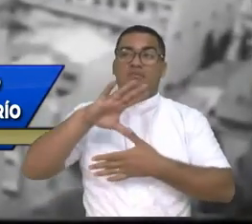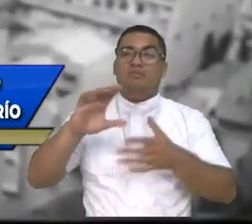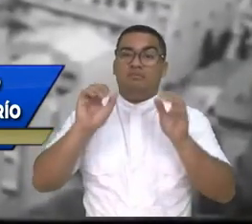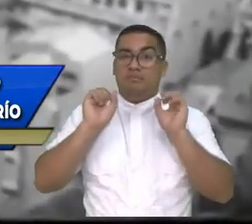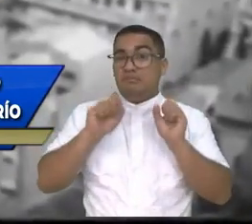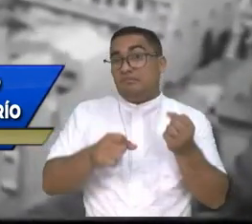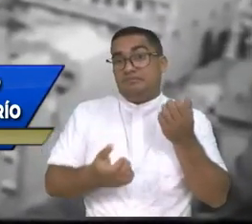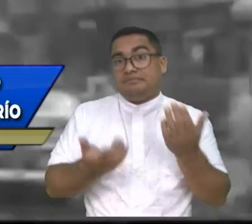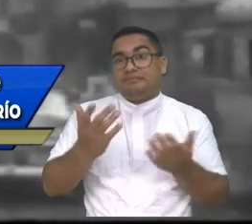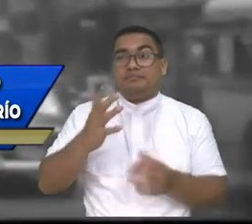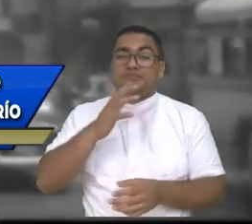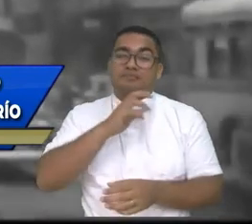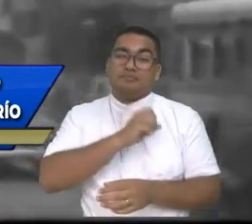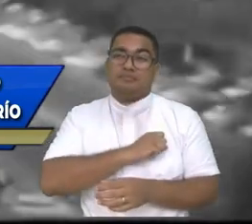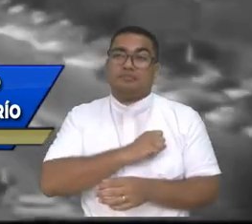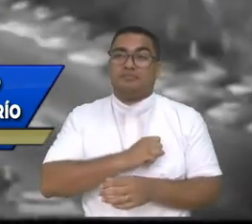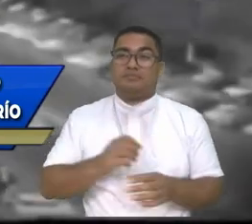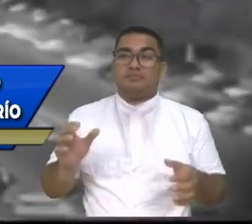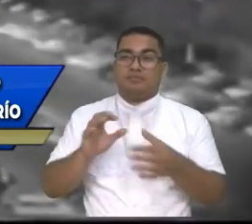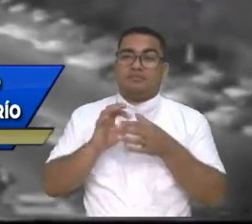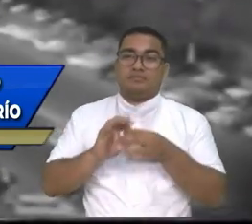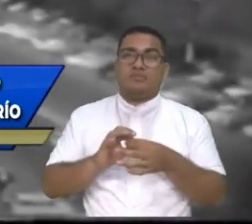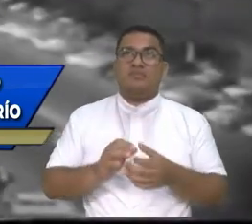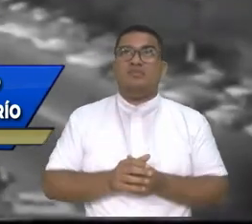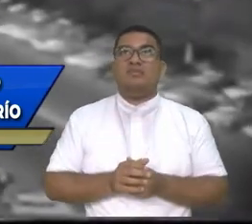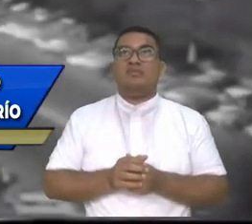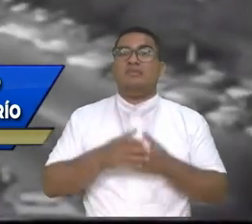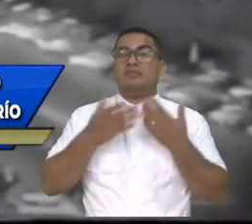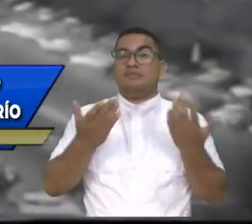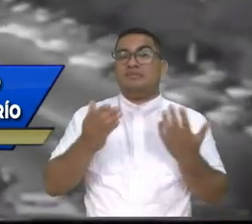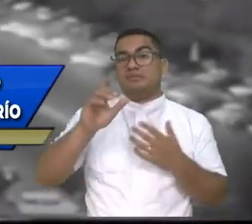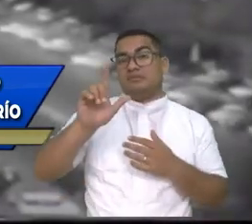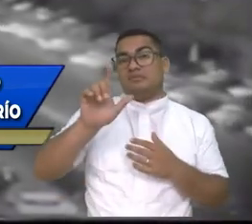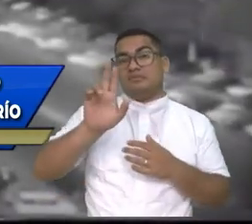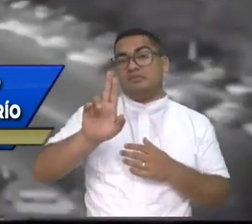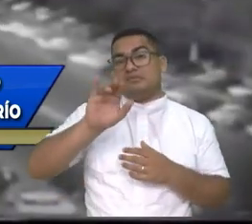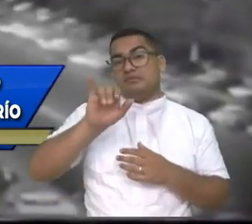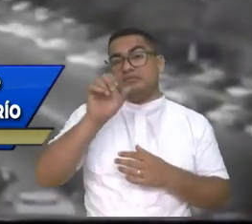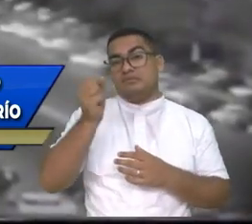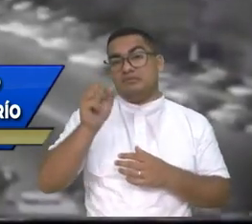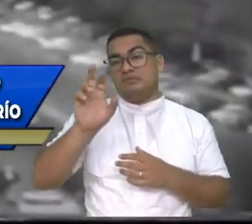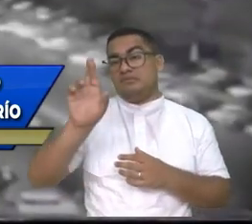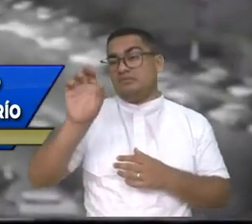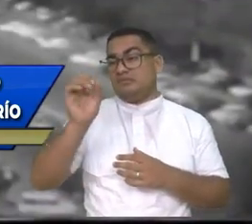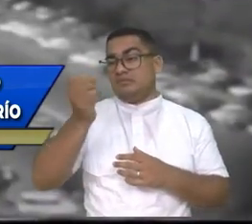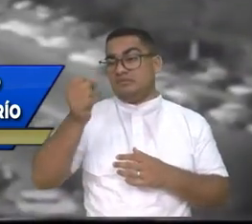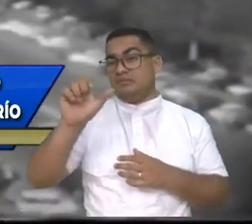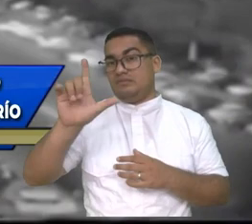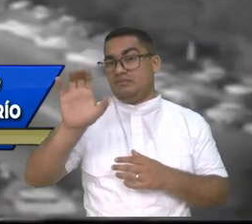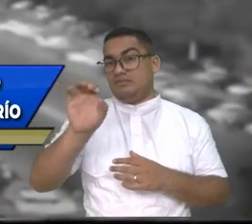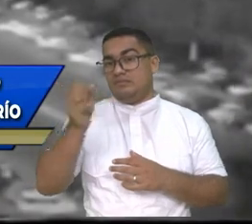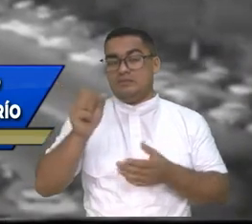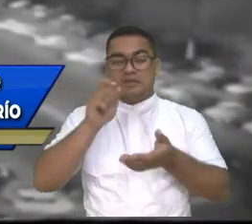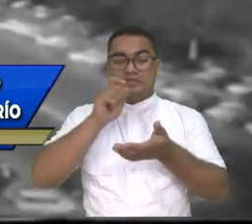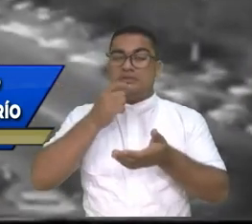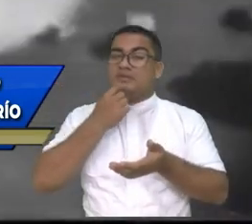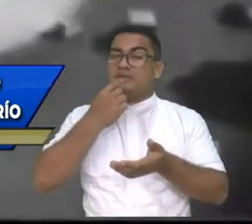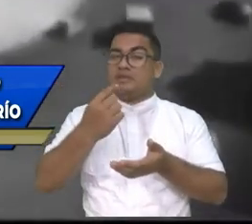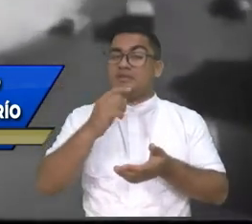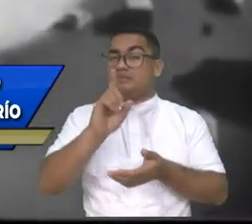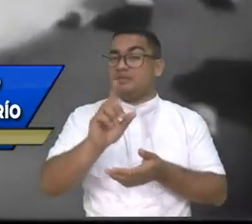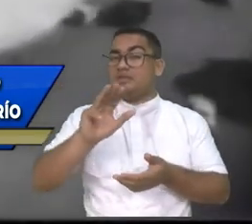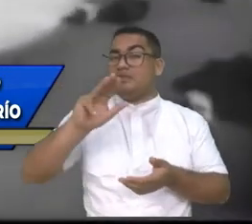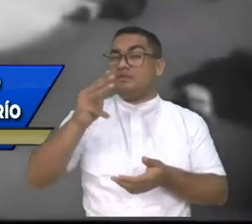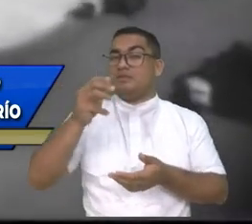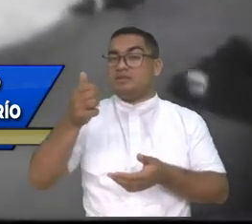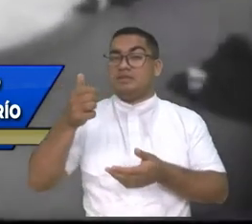sufrir si no nos uníamos. Entonces, Luis Rosales, en 1967, dijo que Darío era